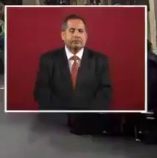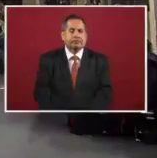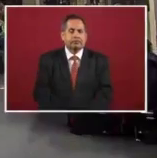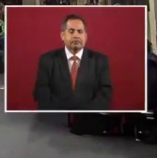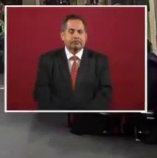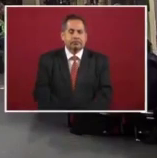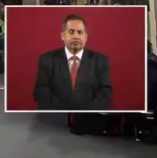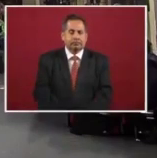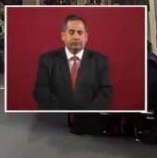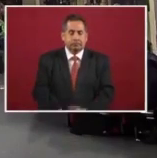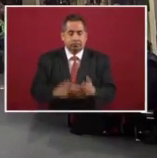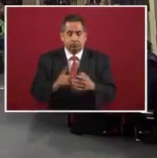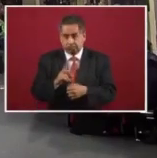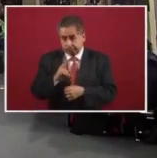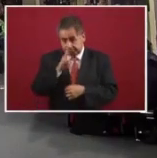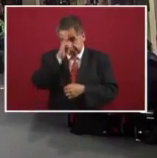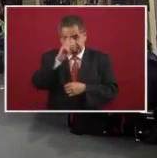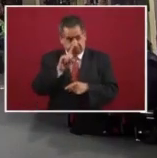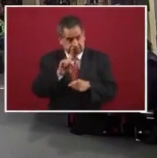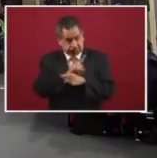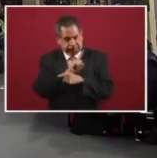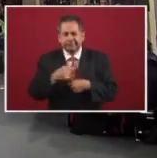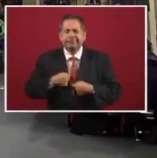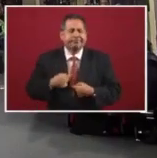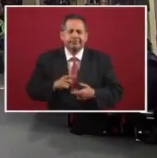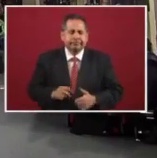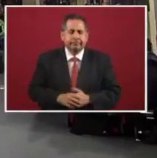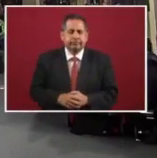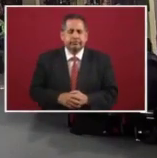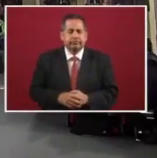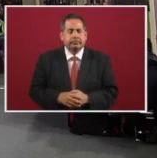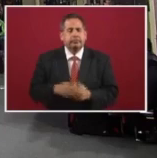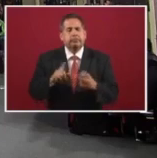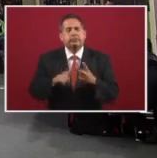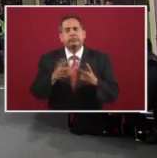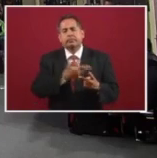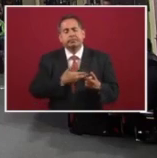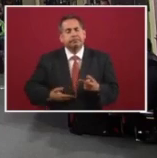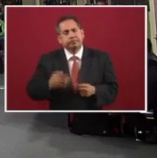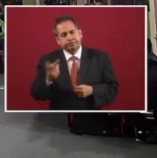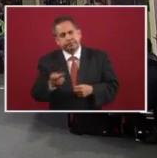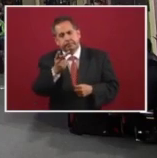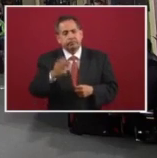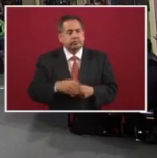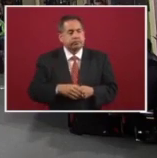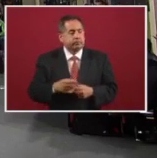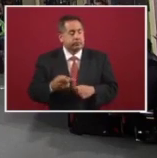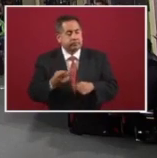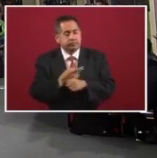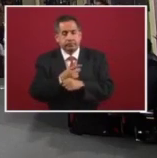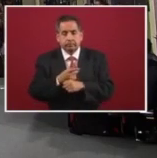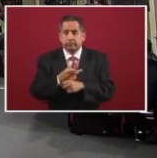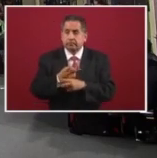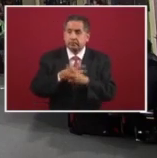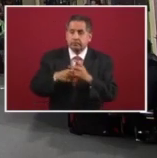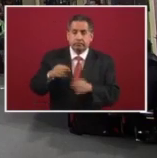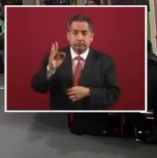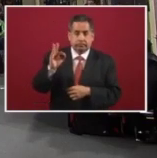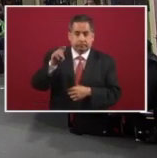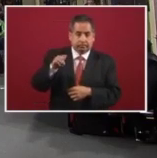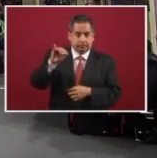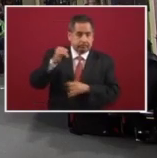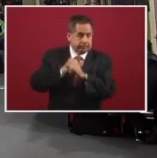Y por otro no lado, es mi fuerte la venganza. Presidente, y preguntarle por esta baja en la expectativa de crecimiento del Fondo